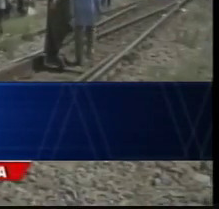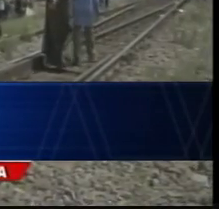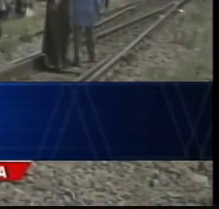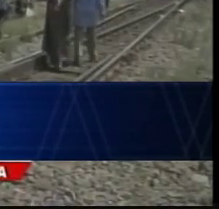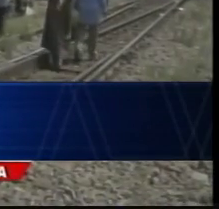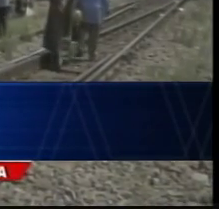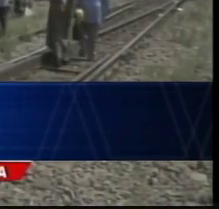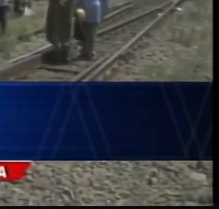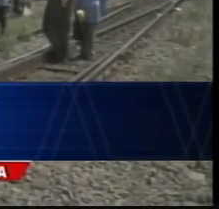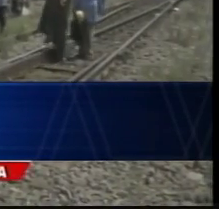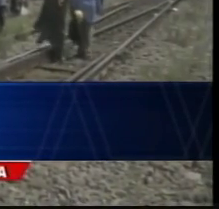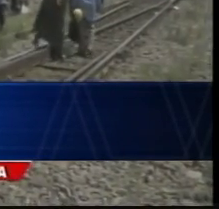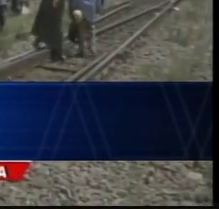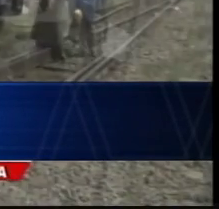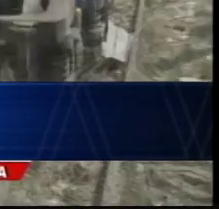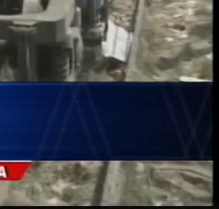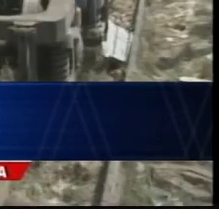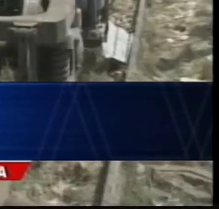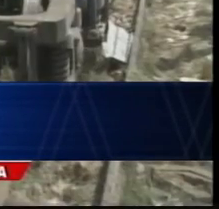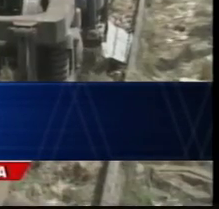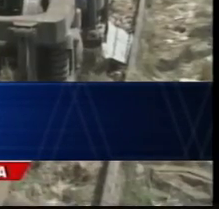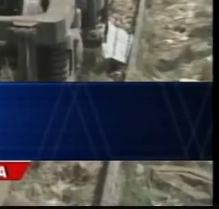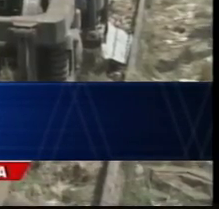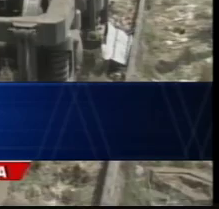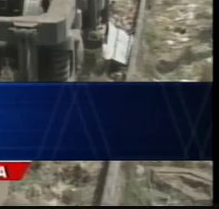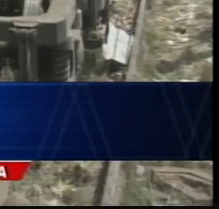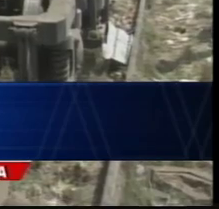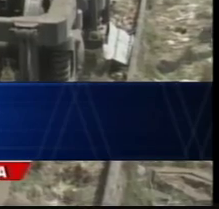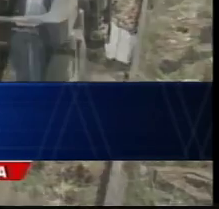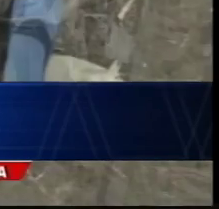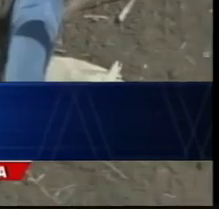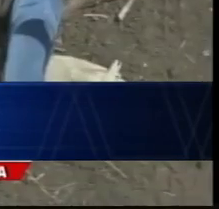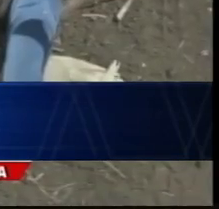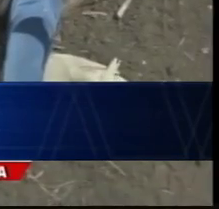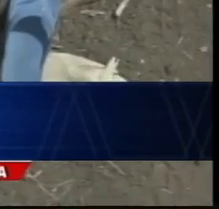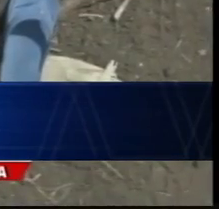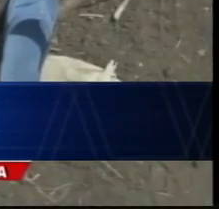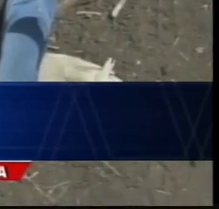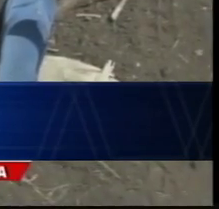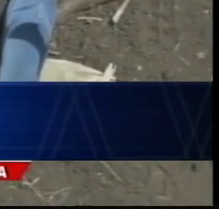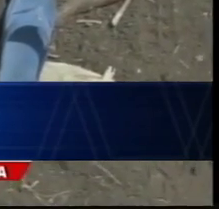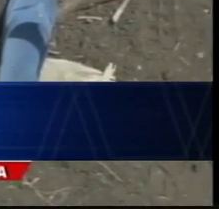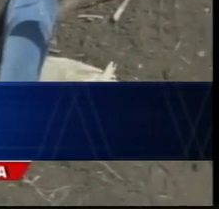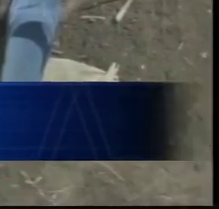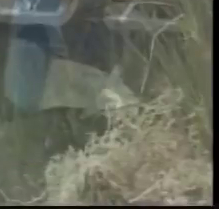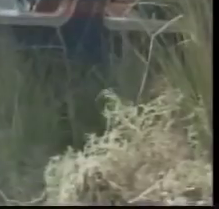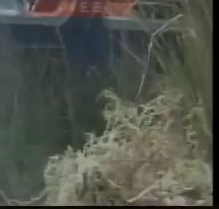Tragedia, accidente ferroviario dejó varios fallecidos. Los detalles al volver.